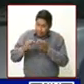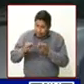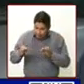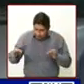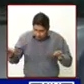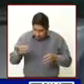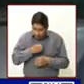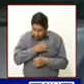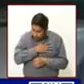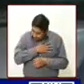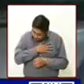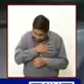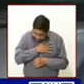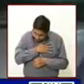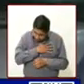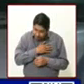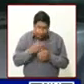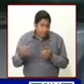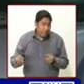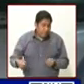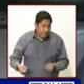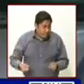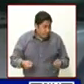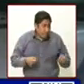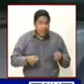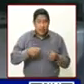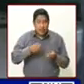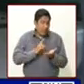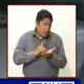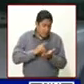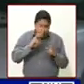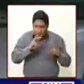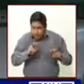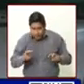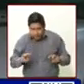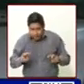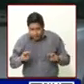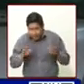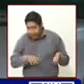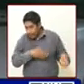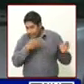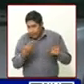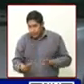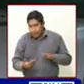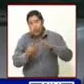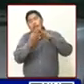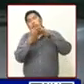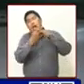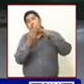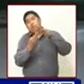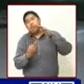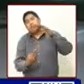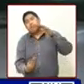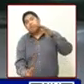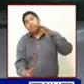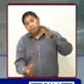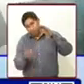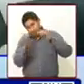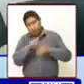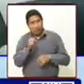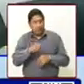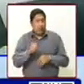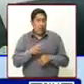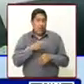salud de Puente Villa. El mismo manifiesta que posible causa de la muerte sería por ahogamiento por sumersión